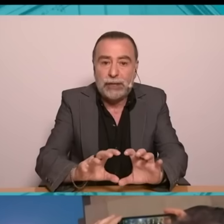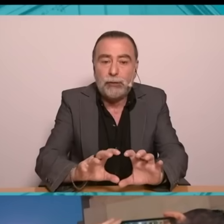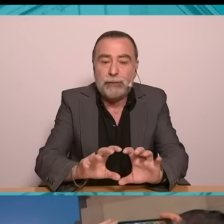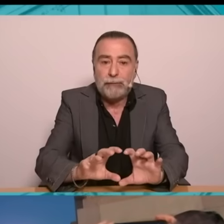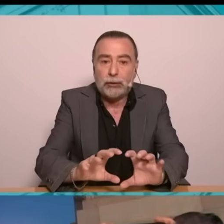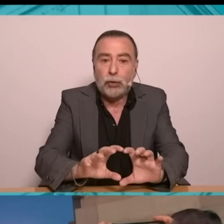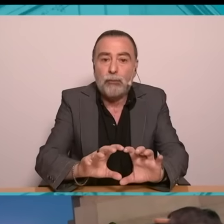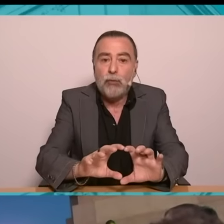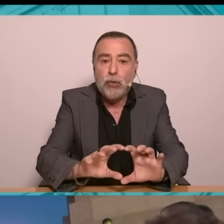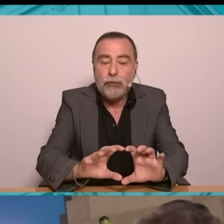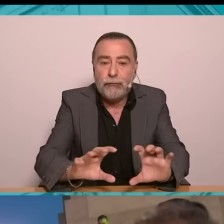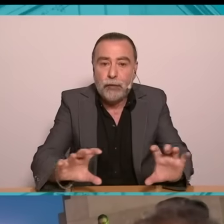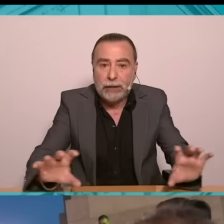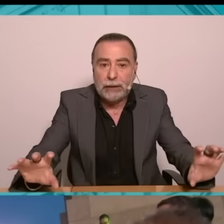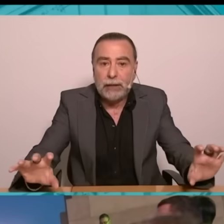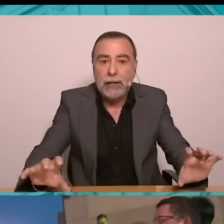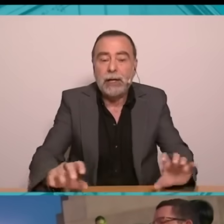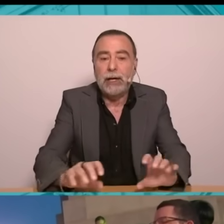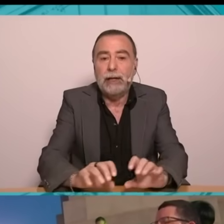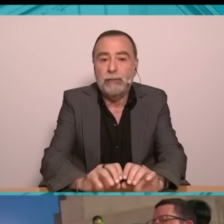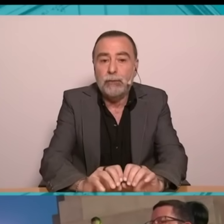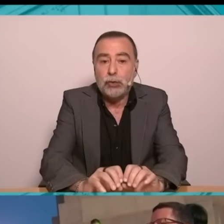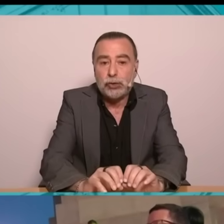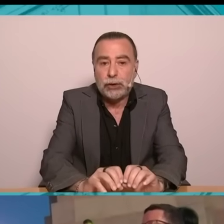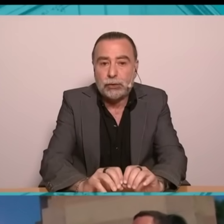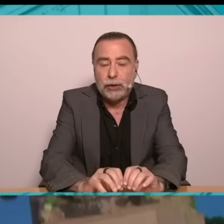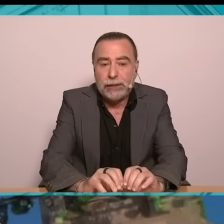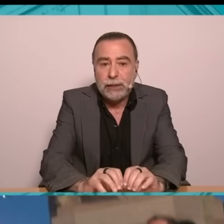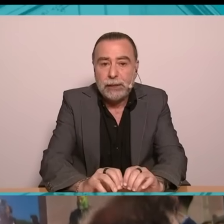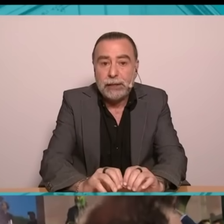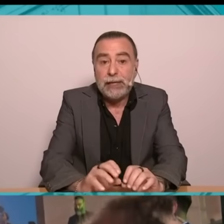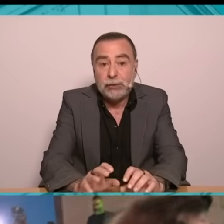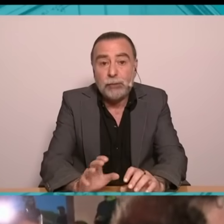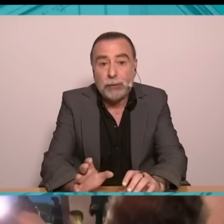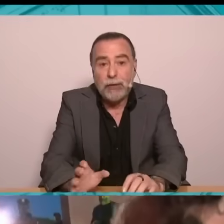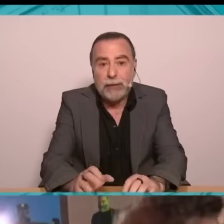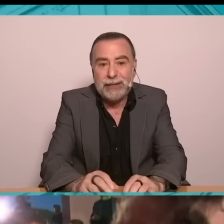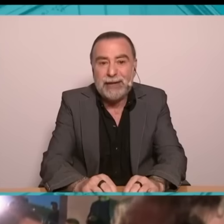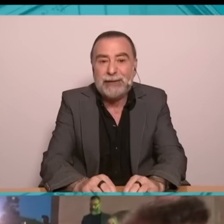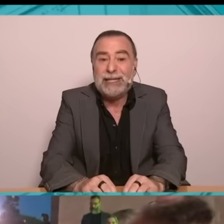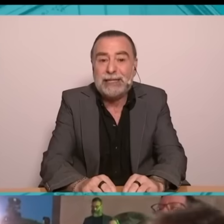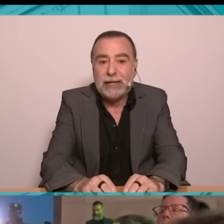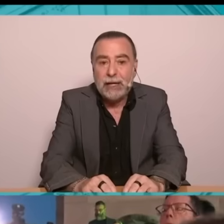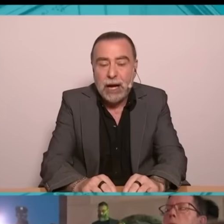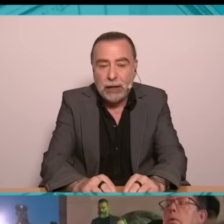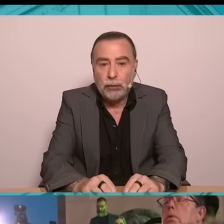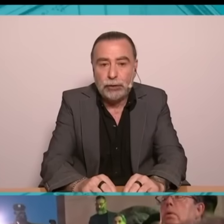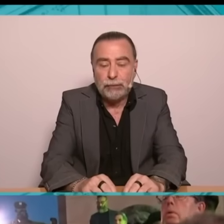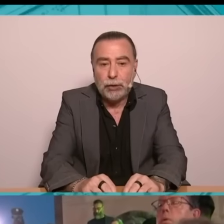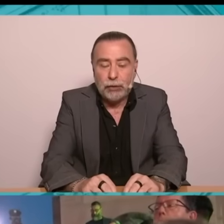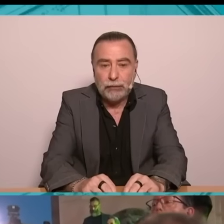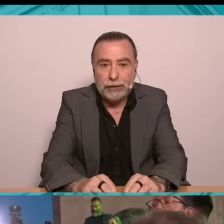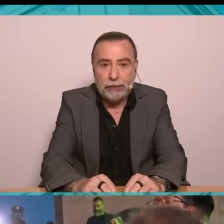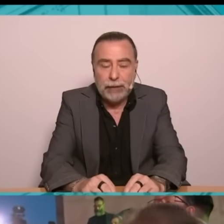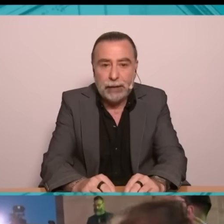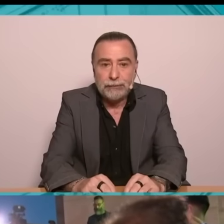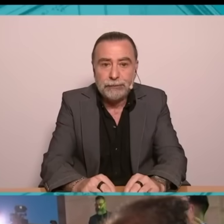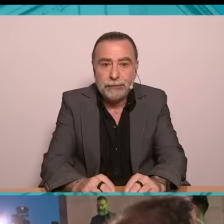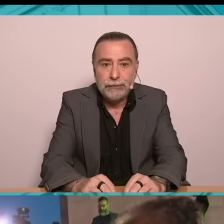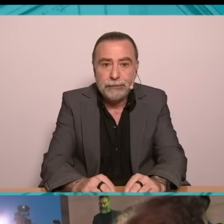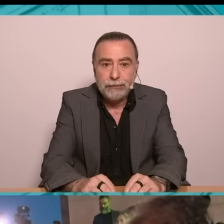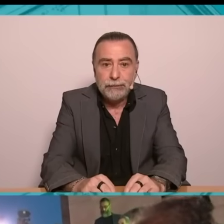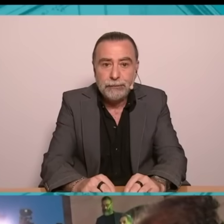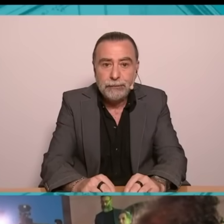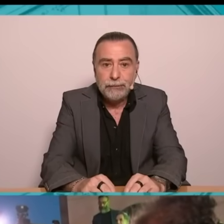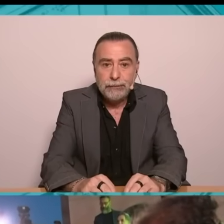esto tiene un impacto muy fuerte en muchos sectores y eso probablemente habilite algún tipo de conflictividad.